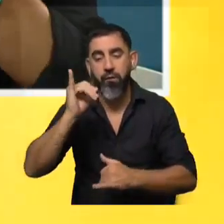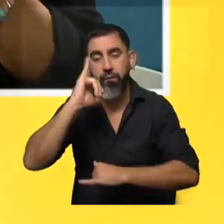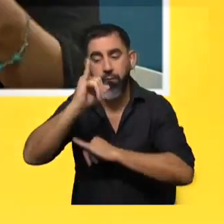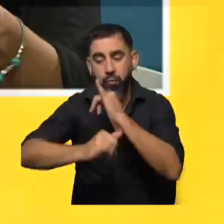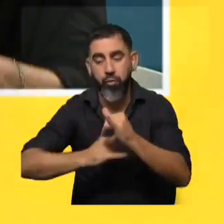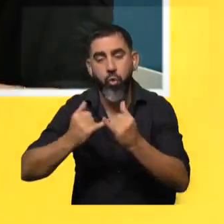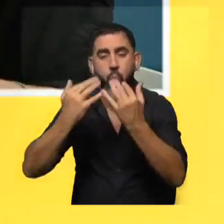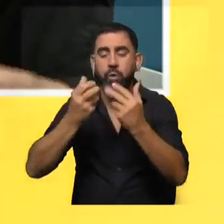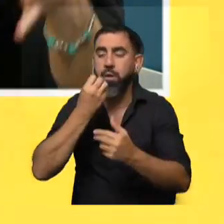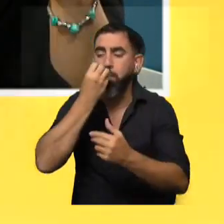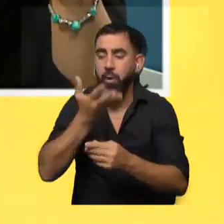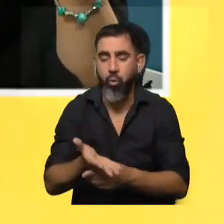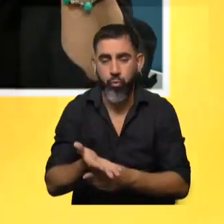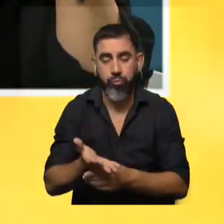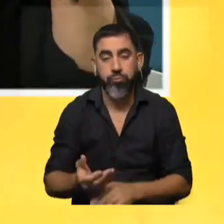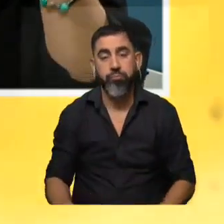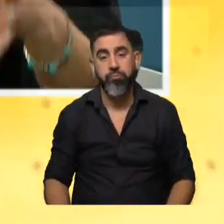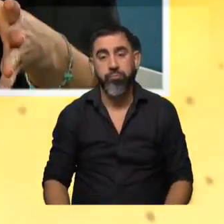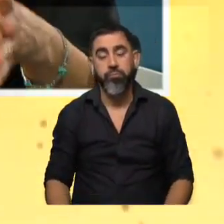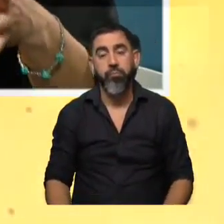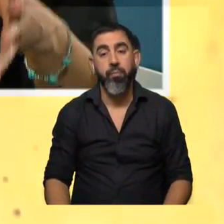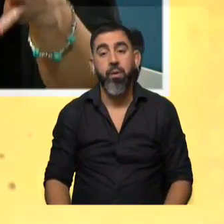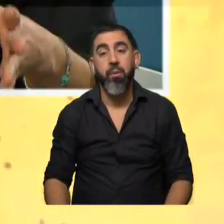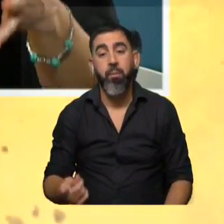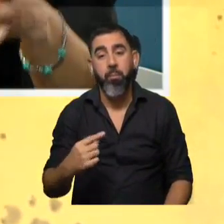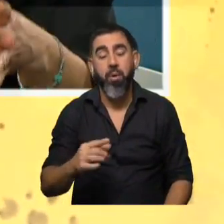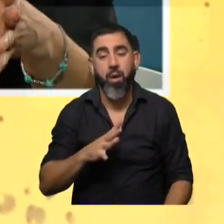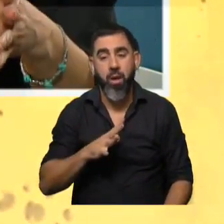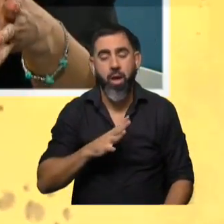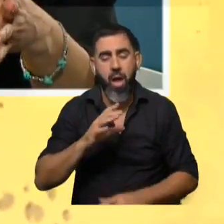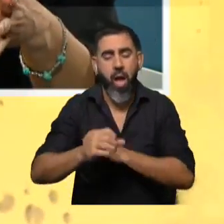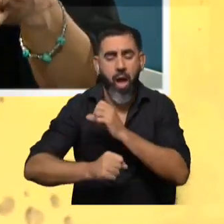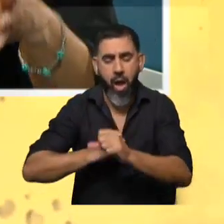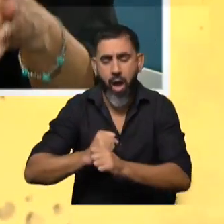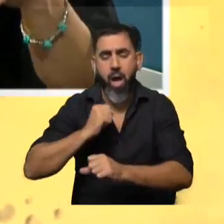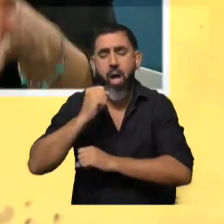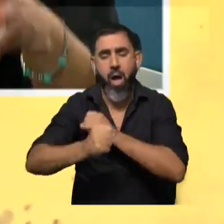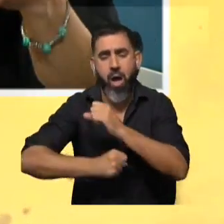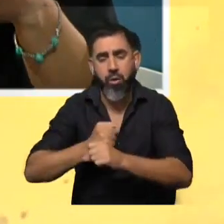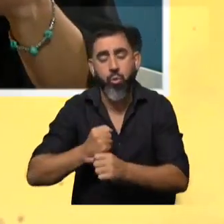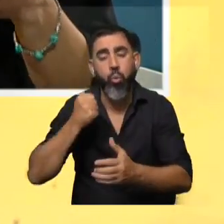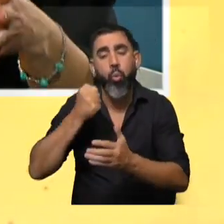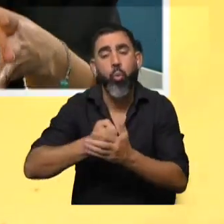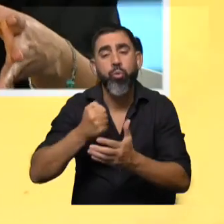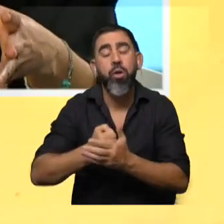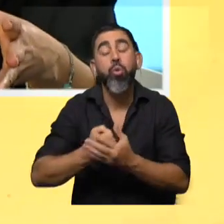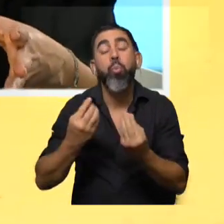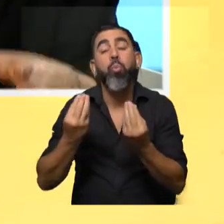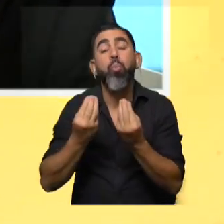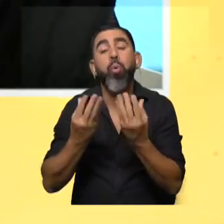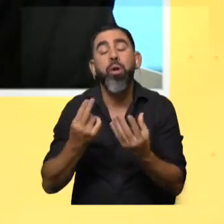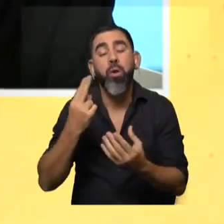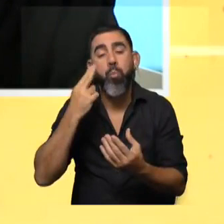organizar mejor en bases de datos. Claro. Pero un montón de años nos hemos pasado lidiando con los problemas de la calidad de las